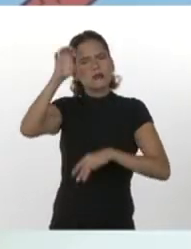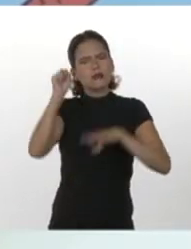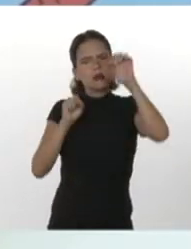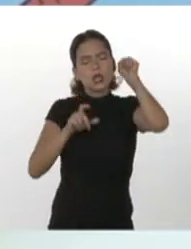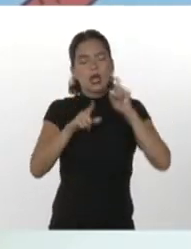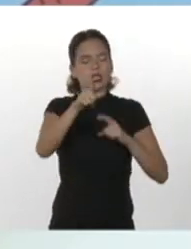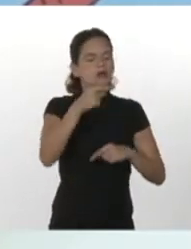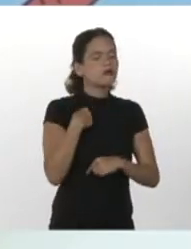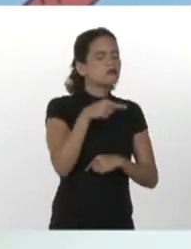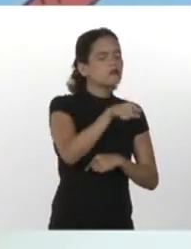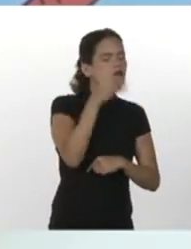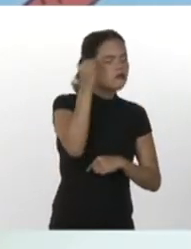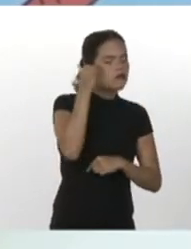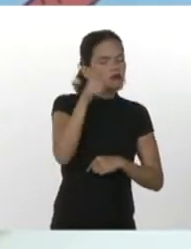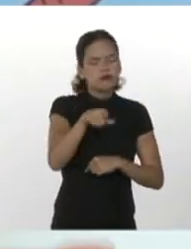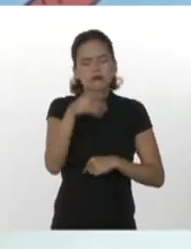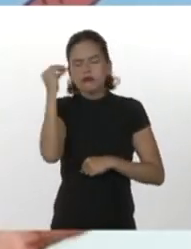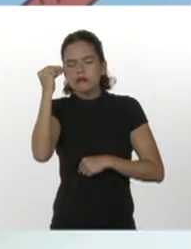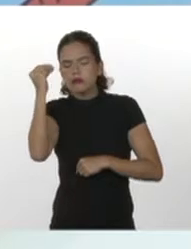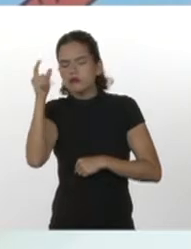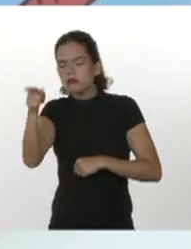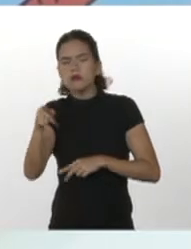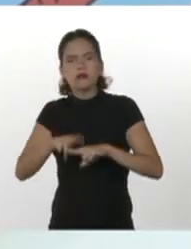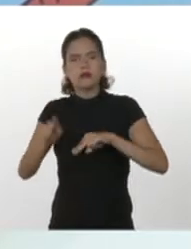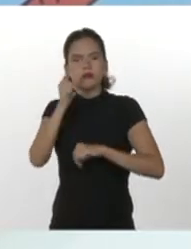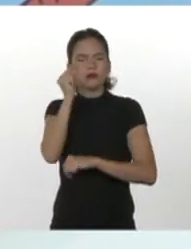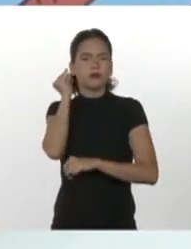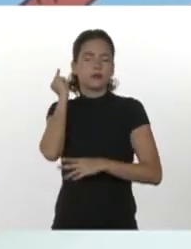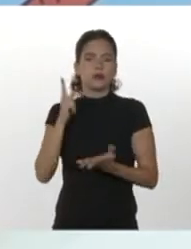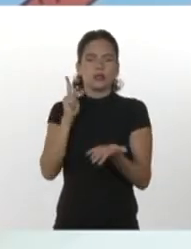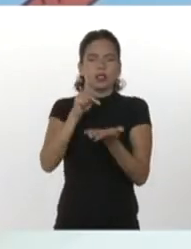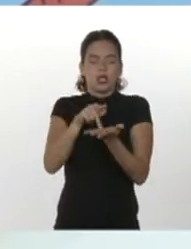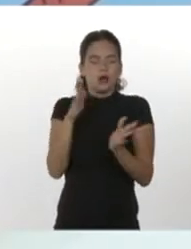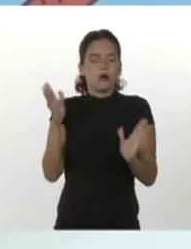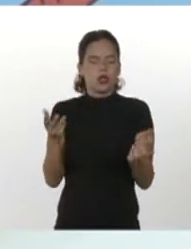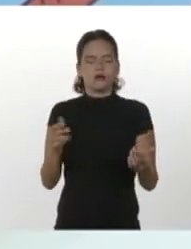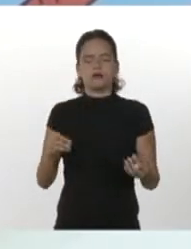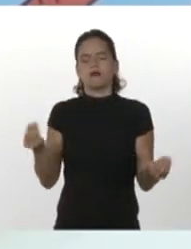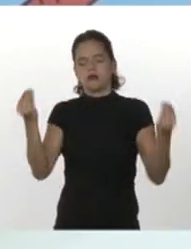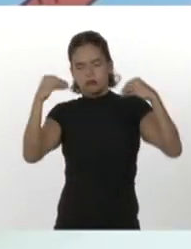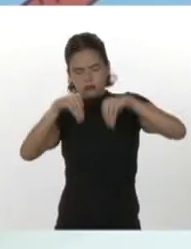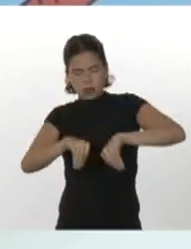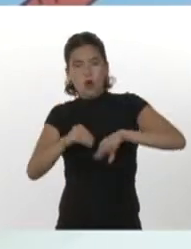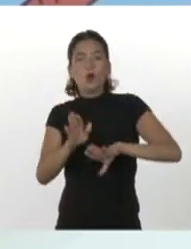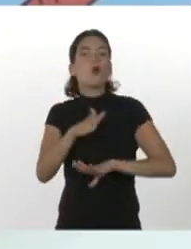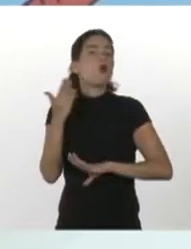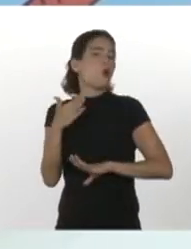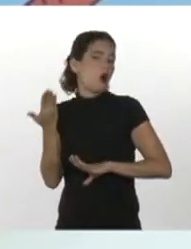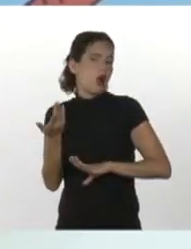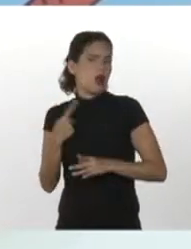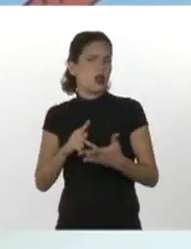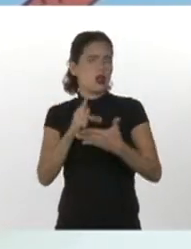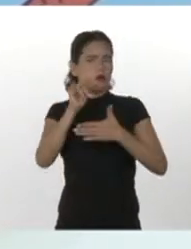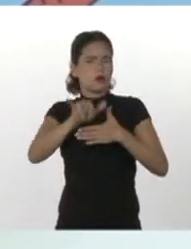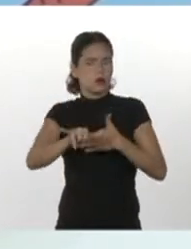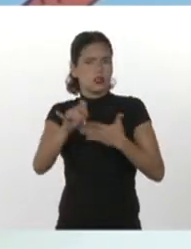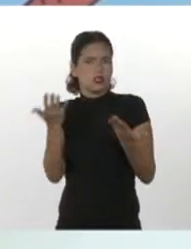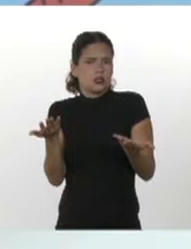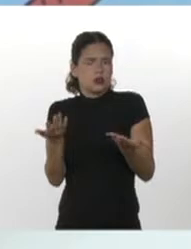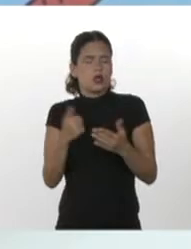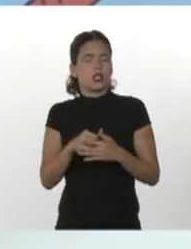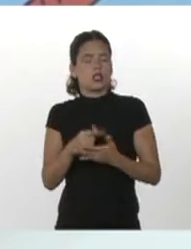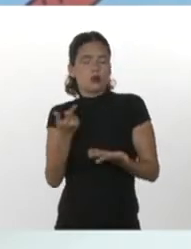la opinión de los niños, de las niñas, y llegamos como a un consenso de cuál es el proyecto, el que tuvo